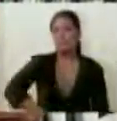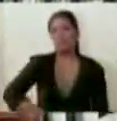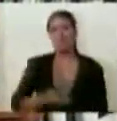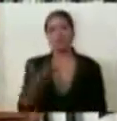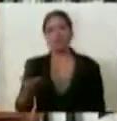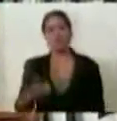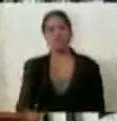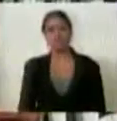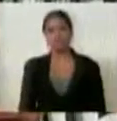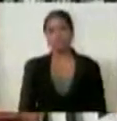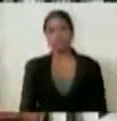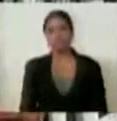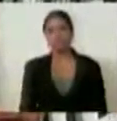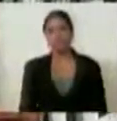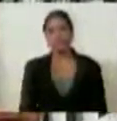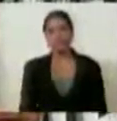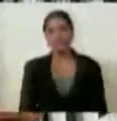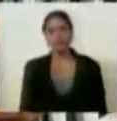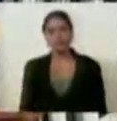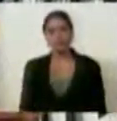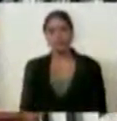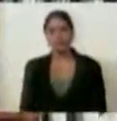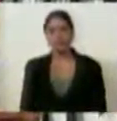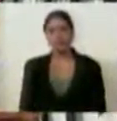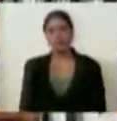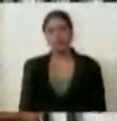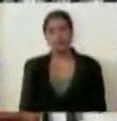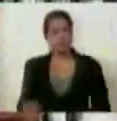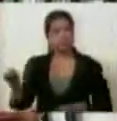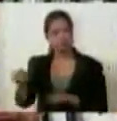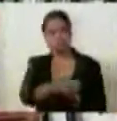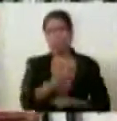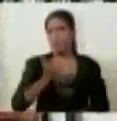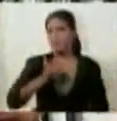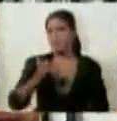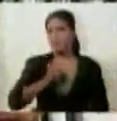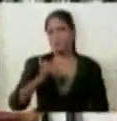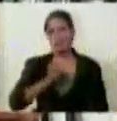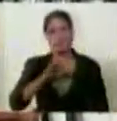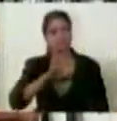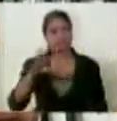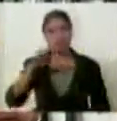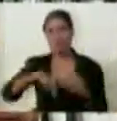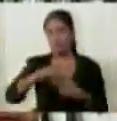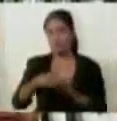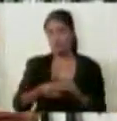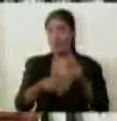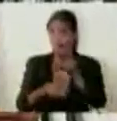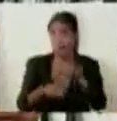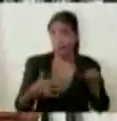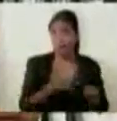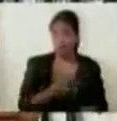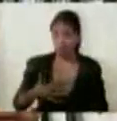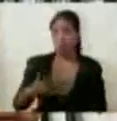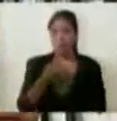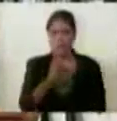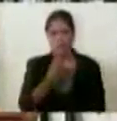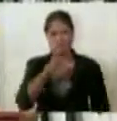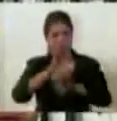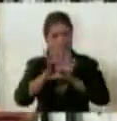República, para echar por el suelo absolutamente cualquier obra de la revolución. Eso era lo que ellos querían y lo